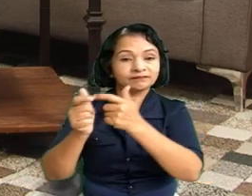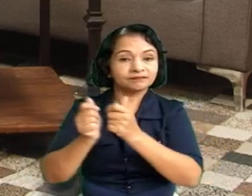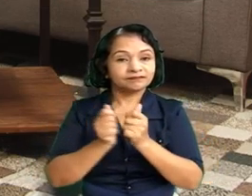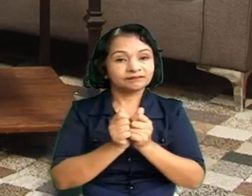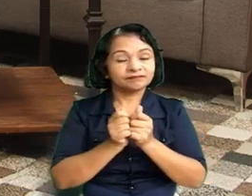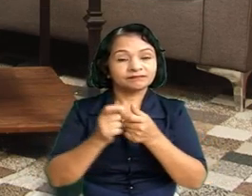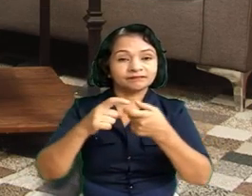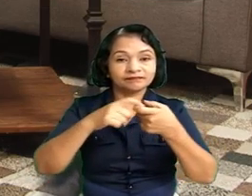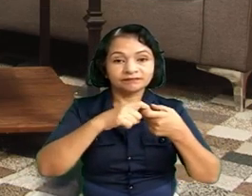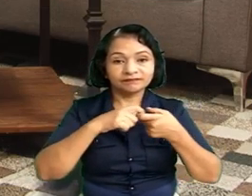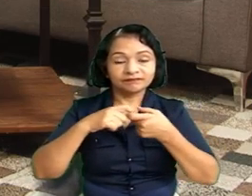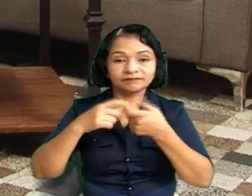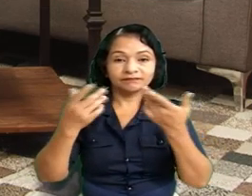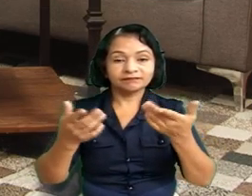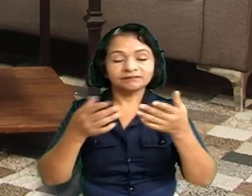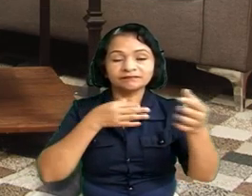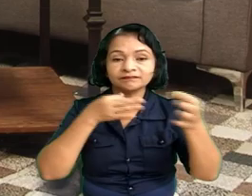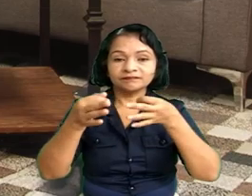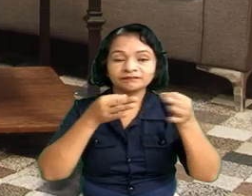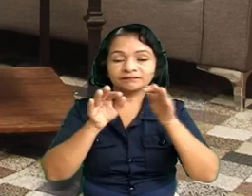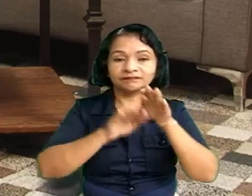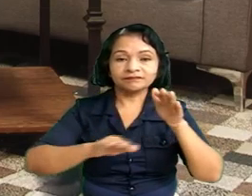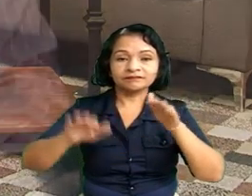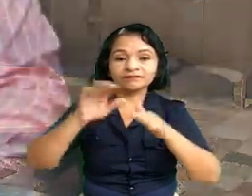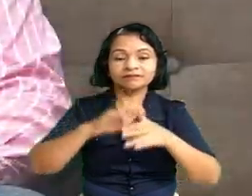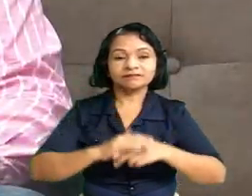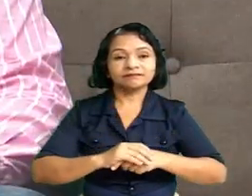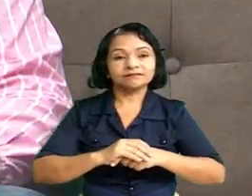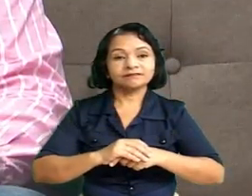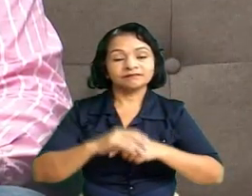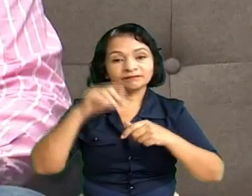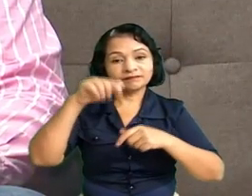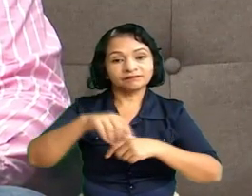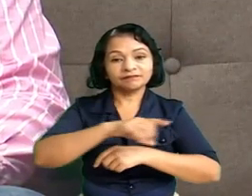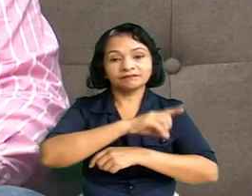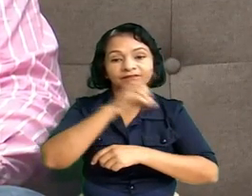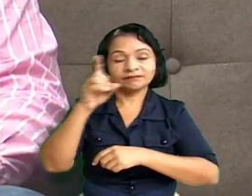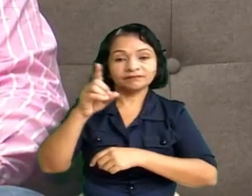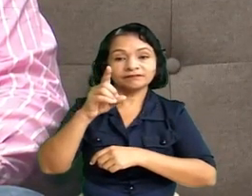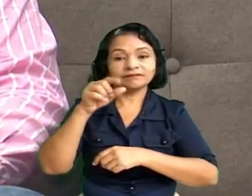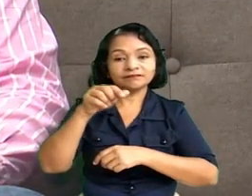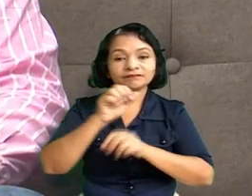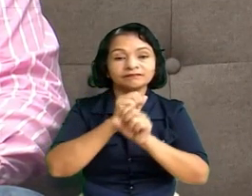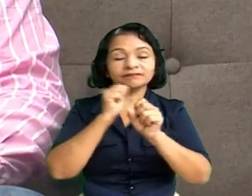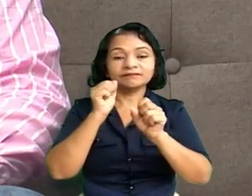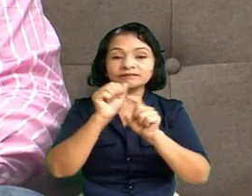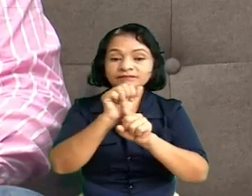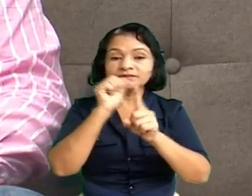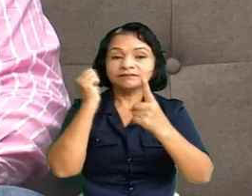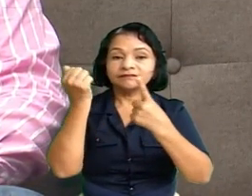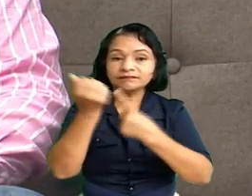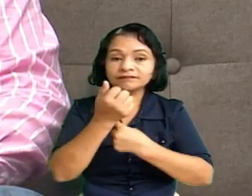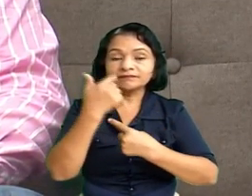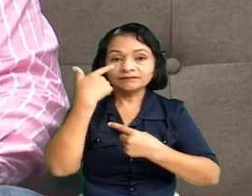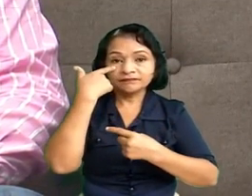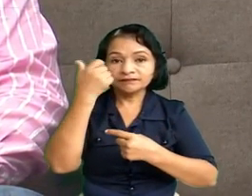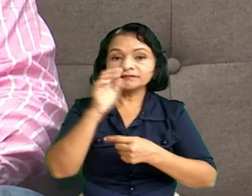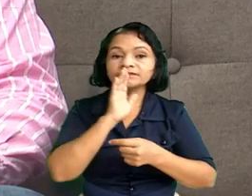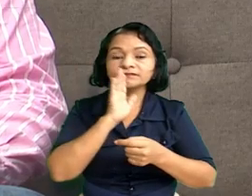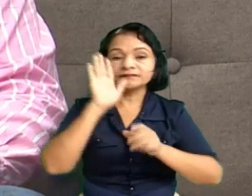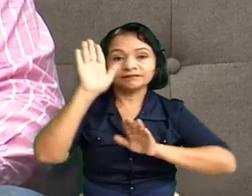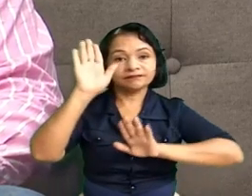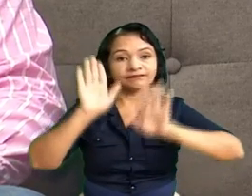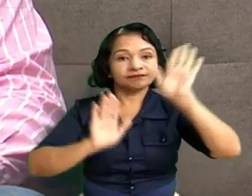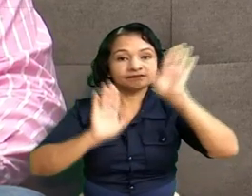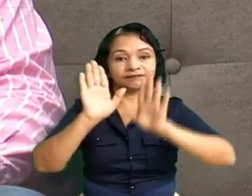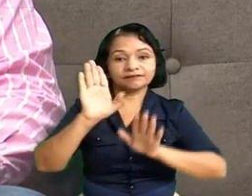muy importante. Quisiera que al volver habláramos de esa parte. Okay. Nosotros hoy en su programa desde el Parlamento estamos conversando y conociendo la